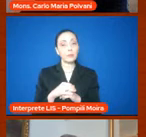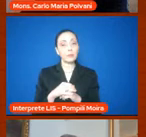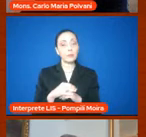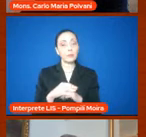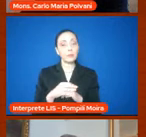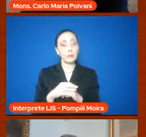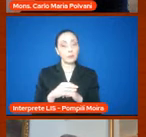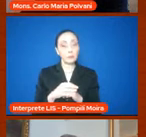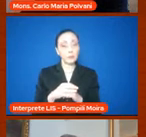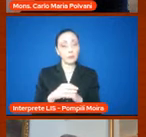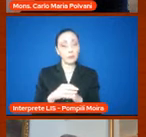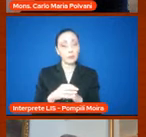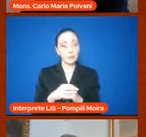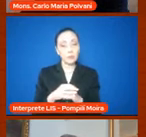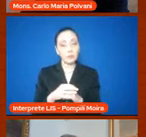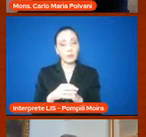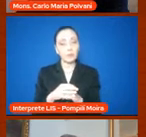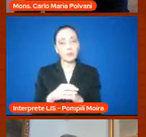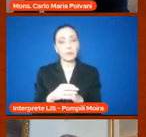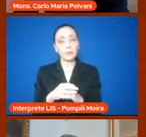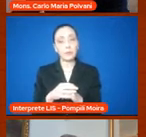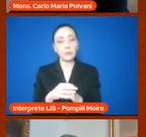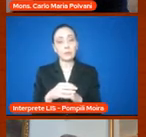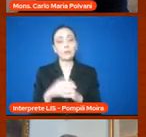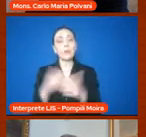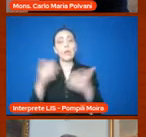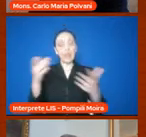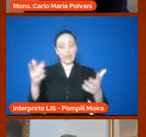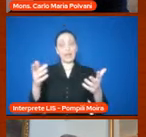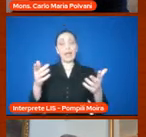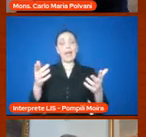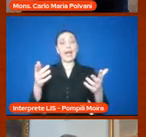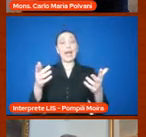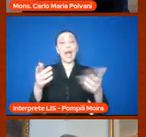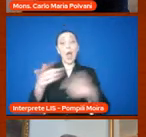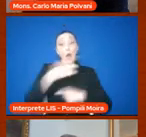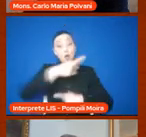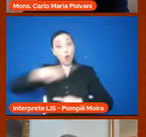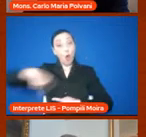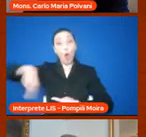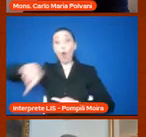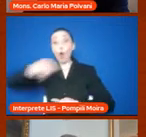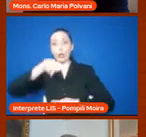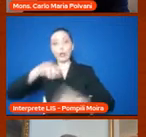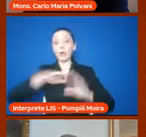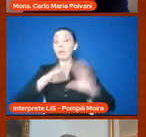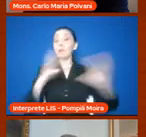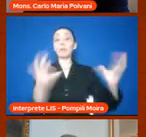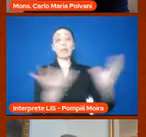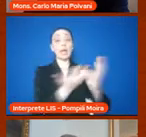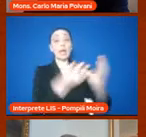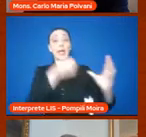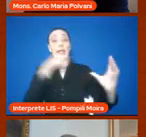nuestras vidas en este planeta. A todos nos afecta, aunque de múltiples formas diversas e